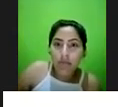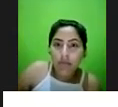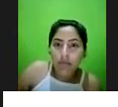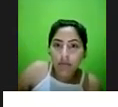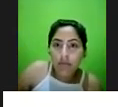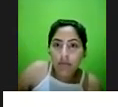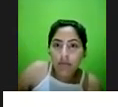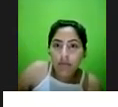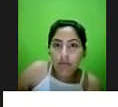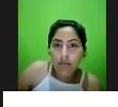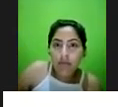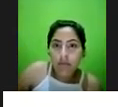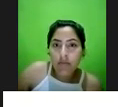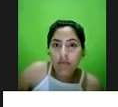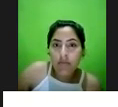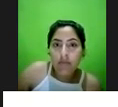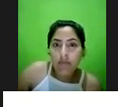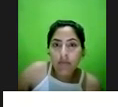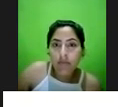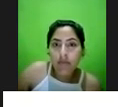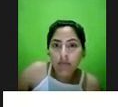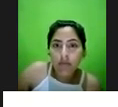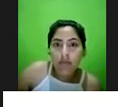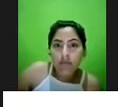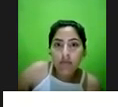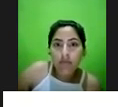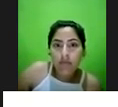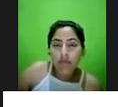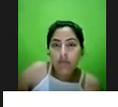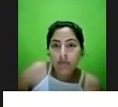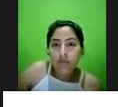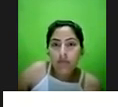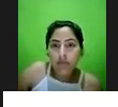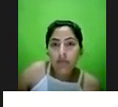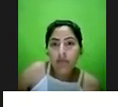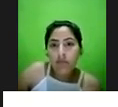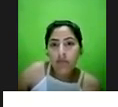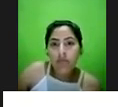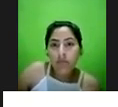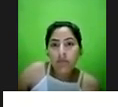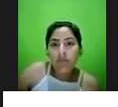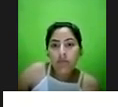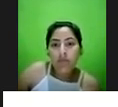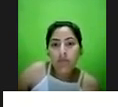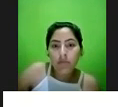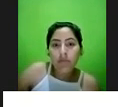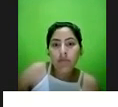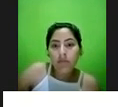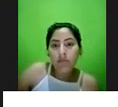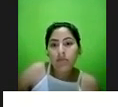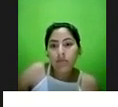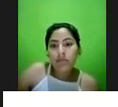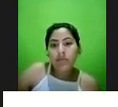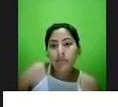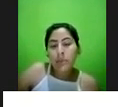no haríamos nada sin los músculos, ¿no? Serían, sí, imagínense, los huesos, ¿no? Todos rotos los huesos. ¿Cómo caminar?